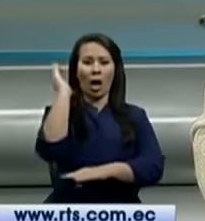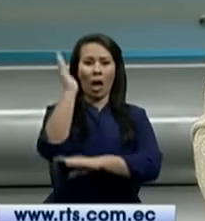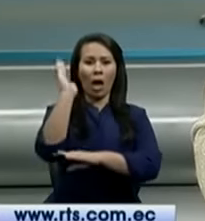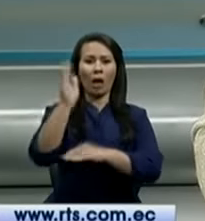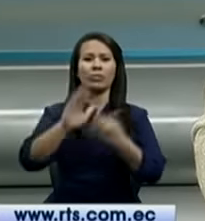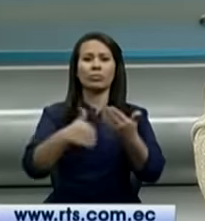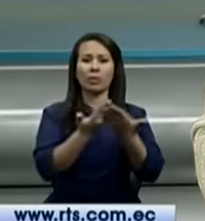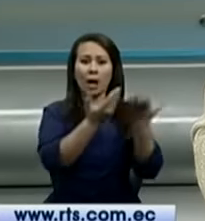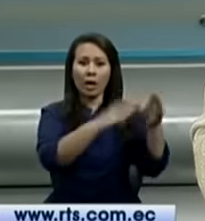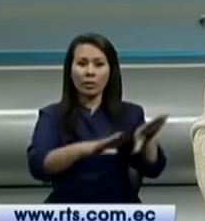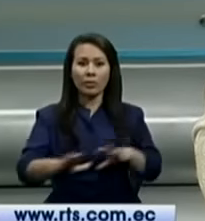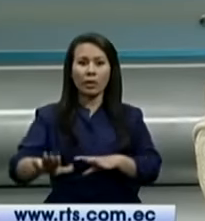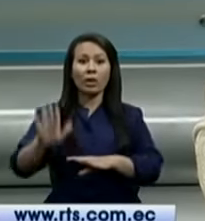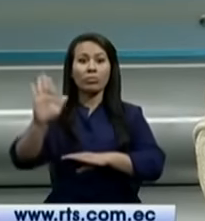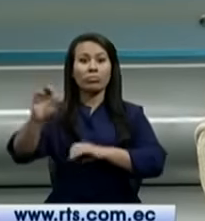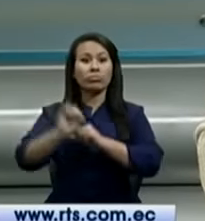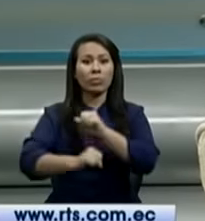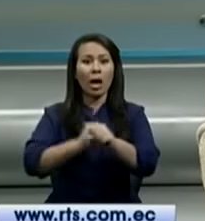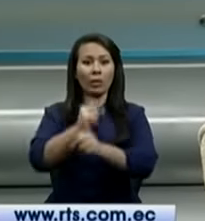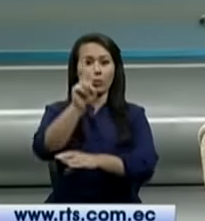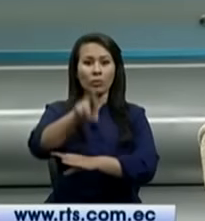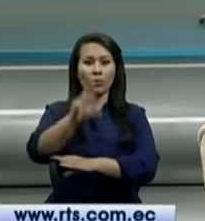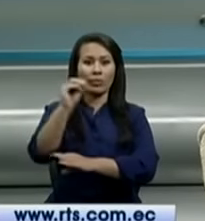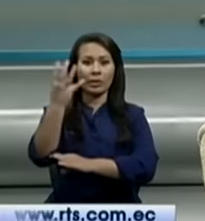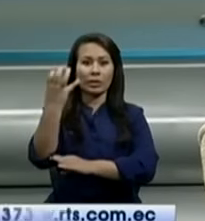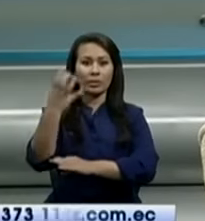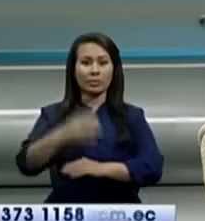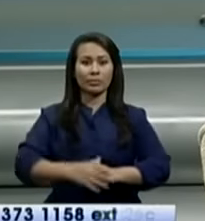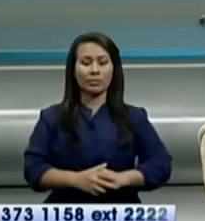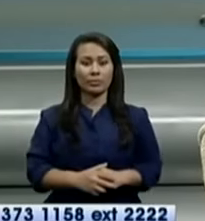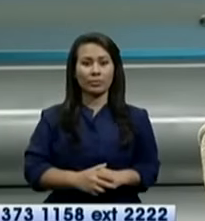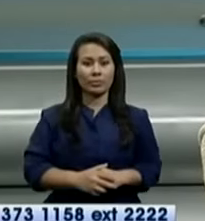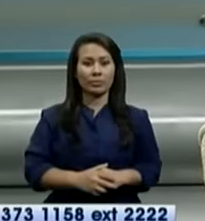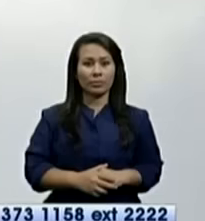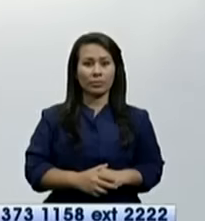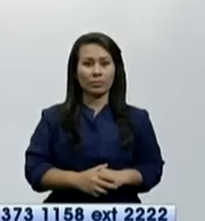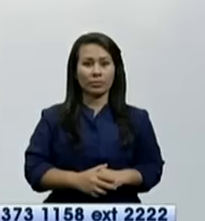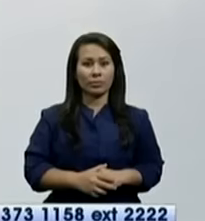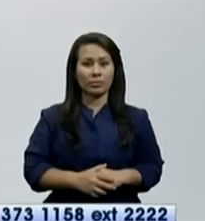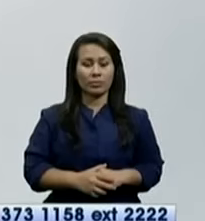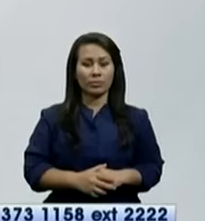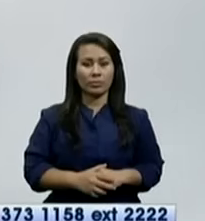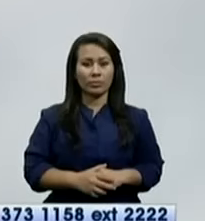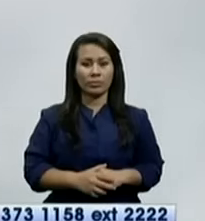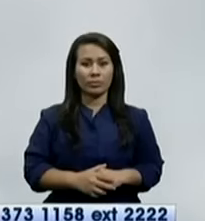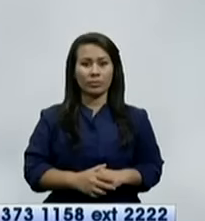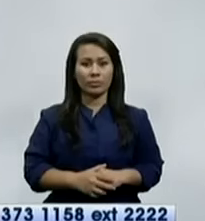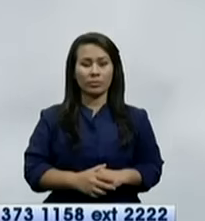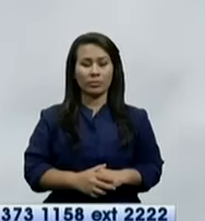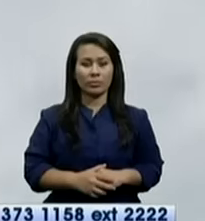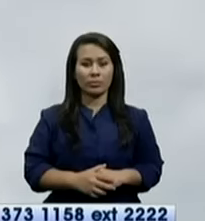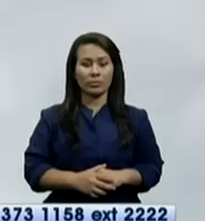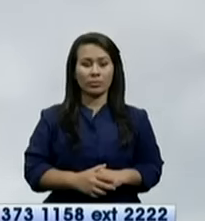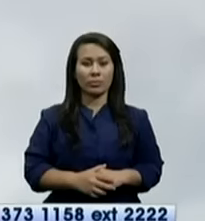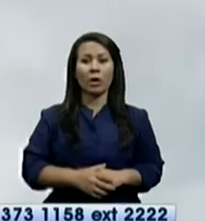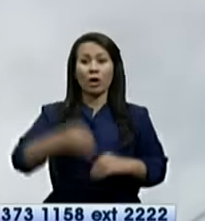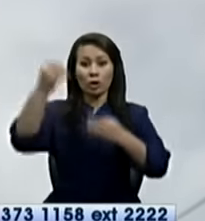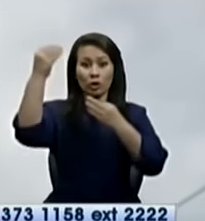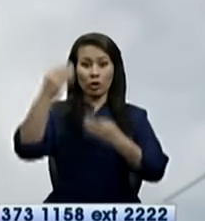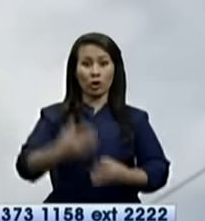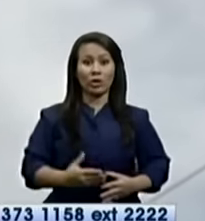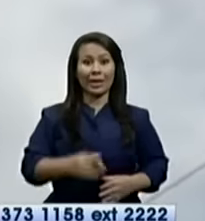cuentas correspondientes a su gestión en el año 2015. Un total